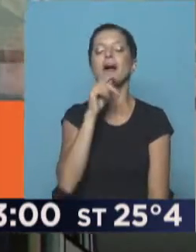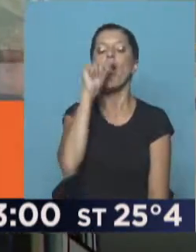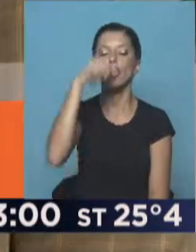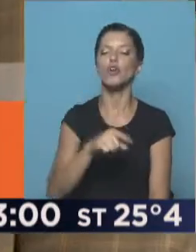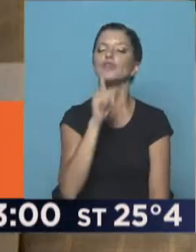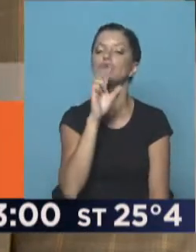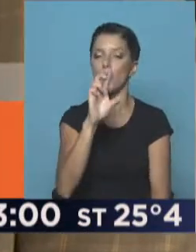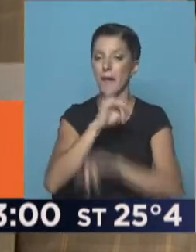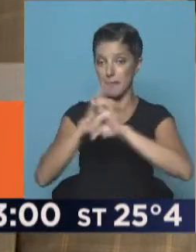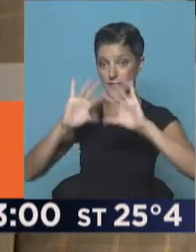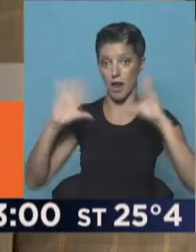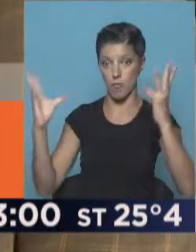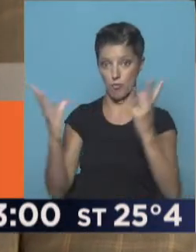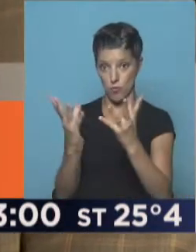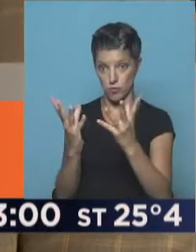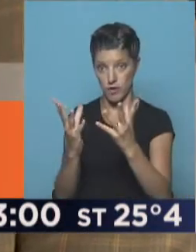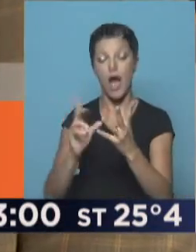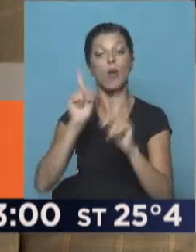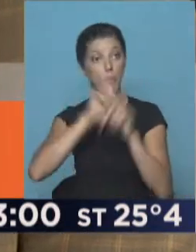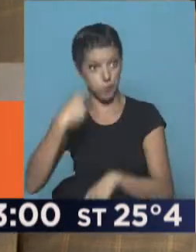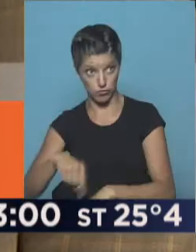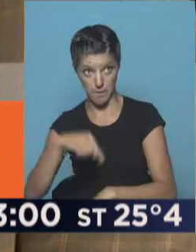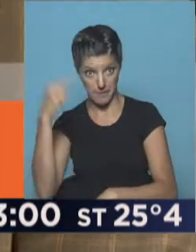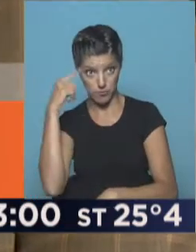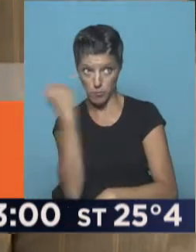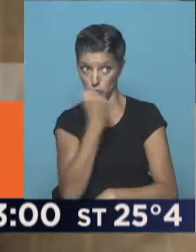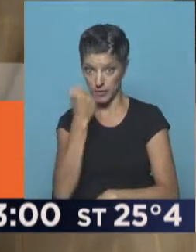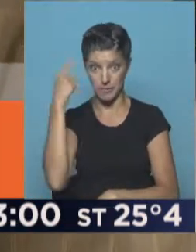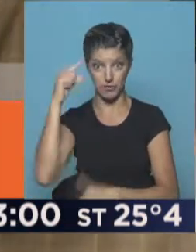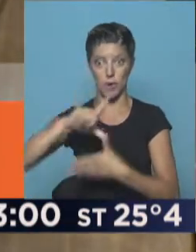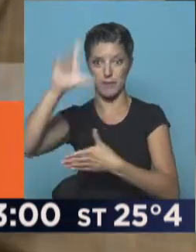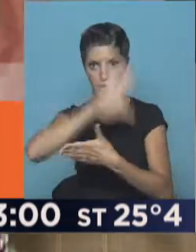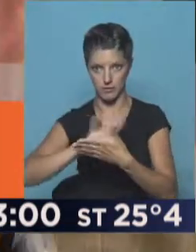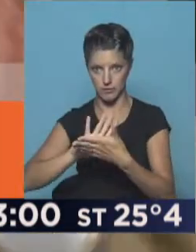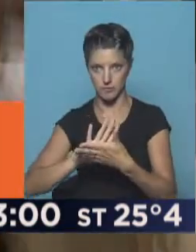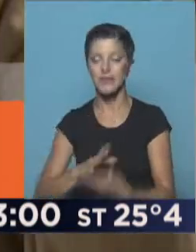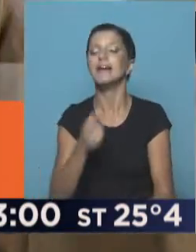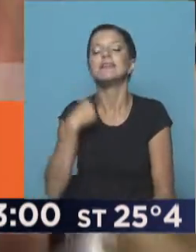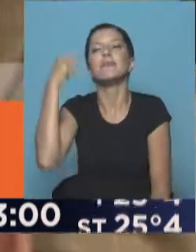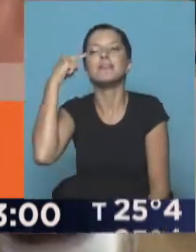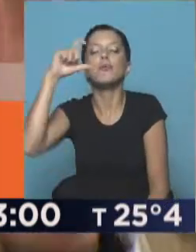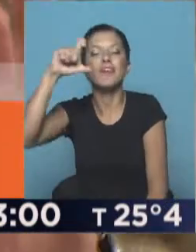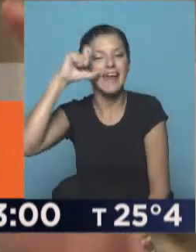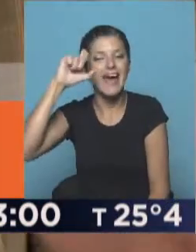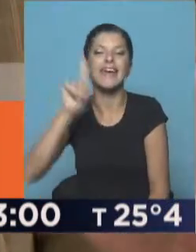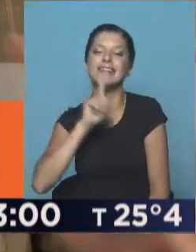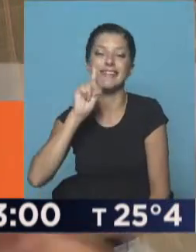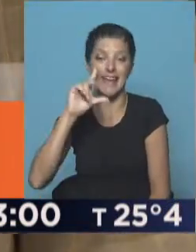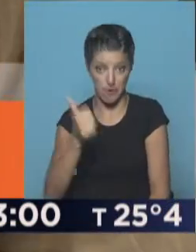mundo, y tiene lecciones importantes para América Latina, es que la globalización implicó, si uno lo mira desde el punto de vista ético, como uno miraría desde Google